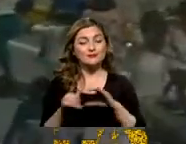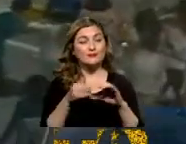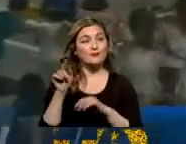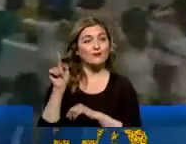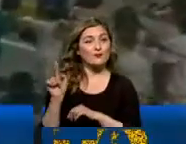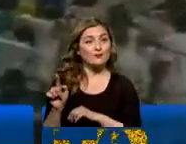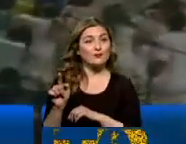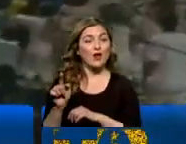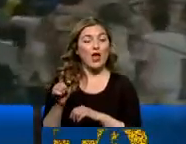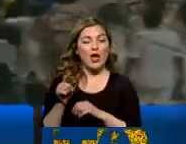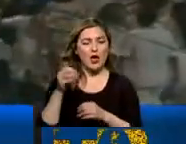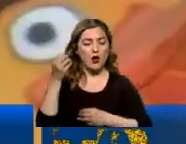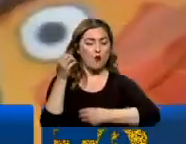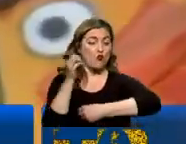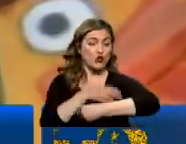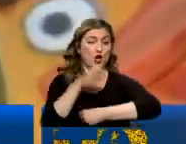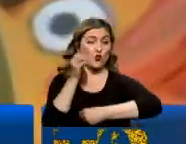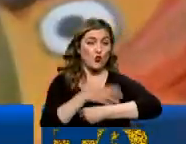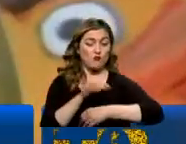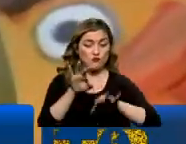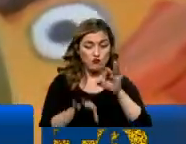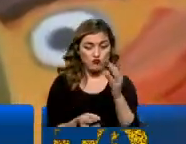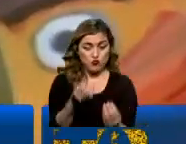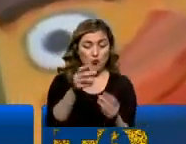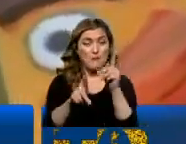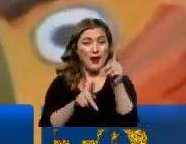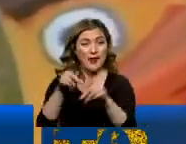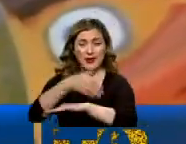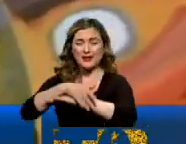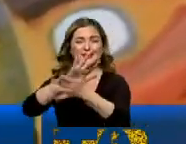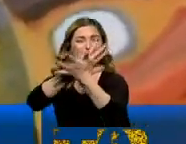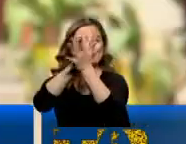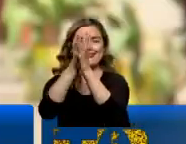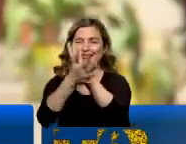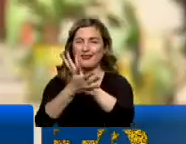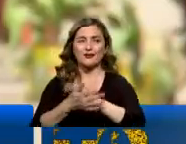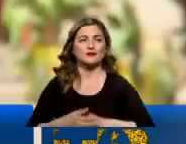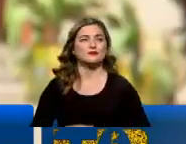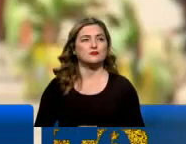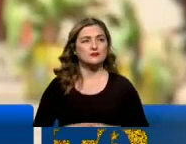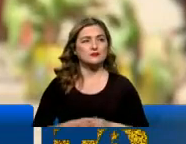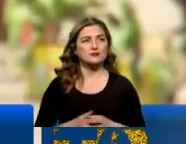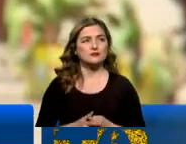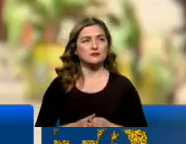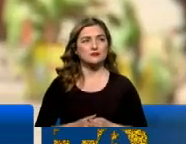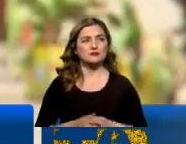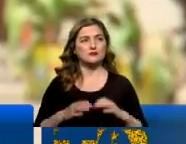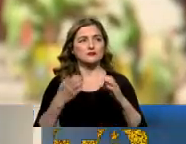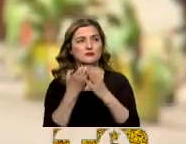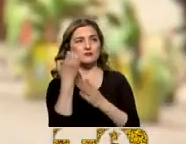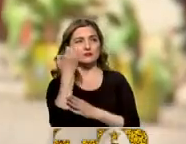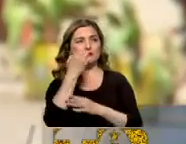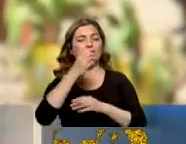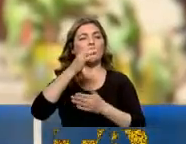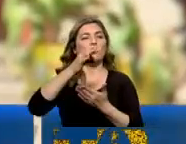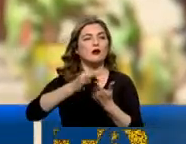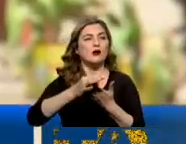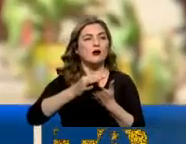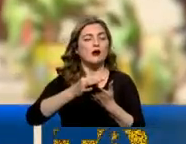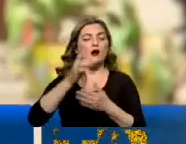no se permitirá la quema de monigotes ni en la playa ni en las calles. Otra de las disposiciones del COE cantonal es que los